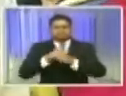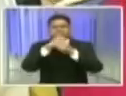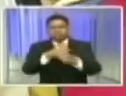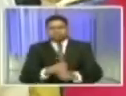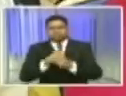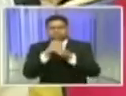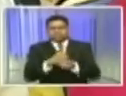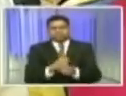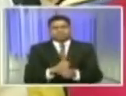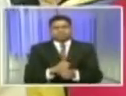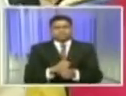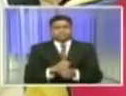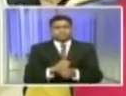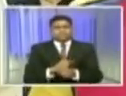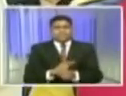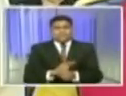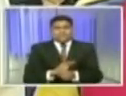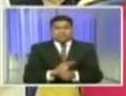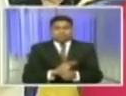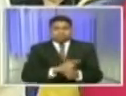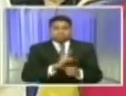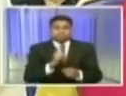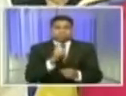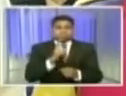héroe de Francia y de la Revolución.